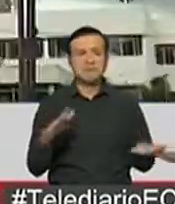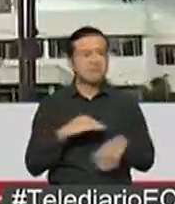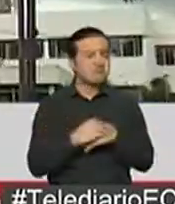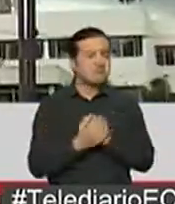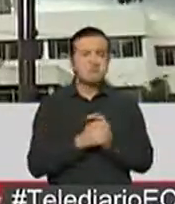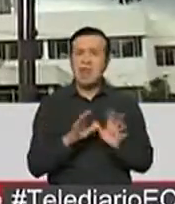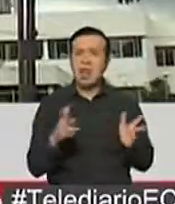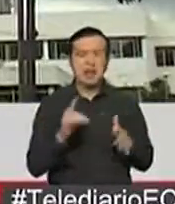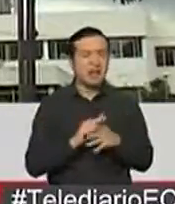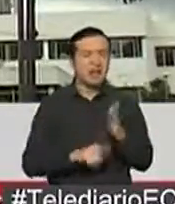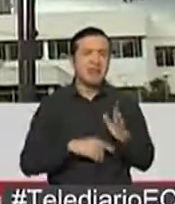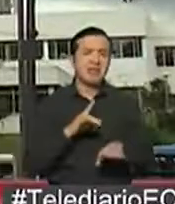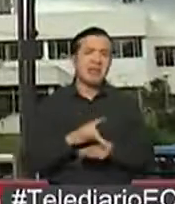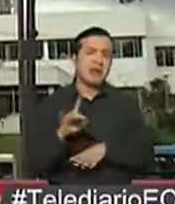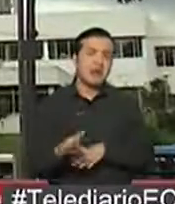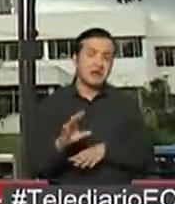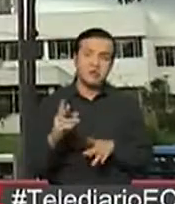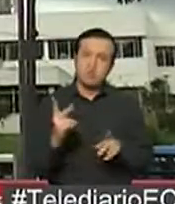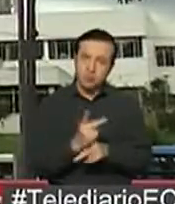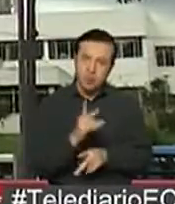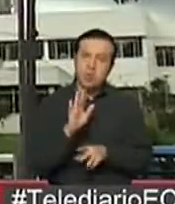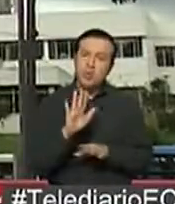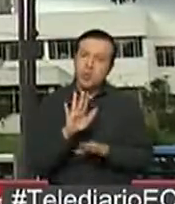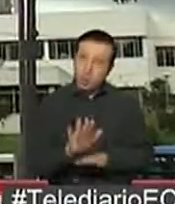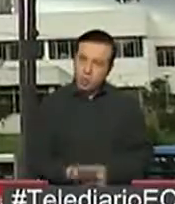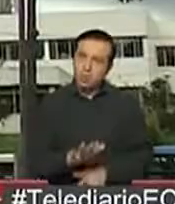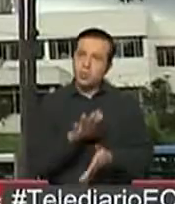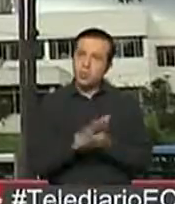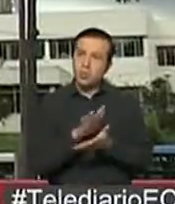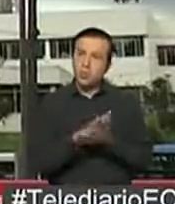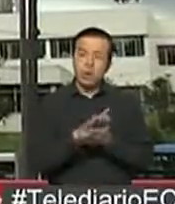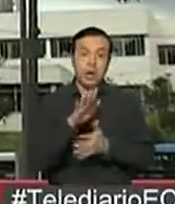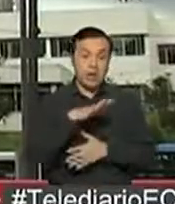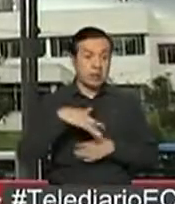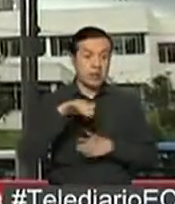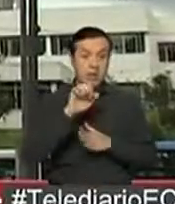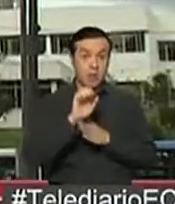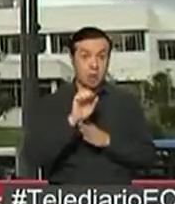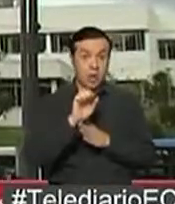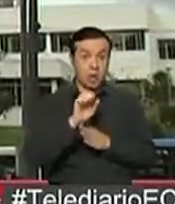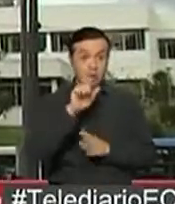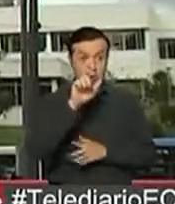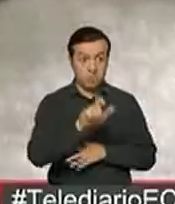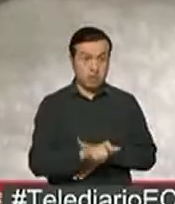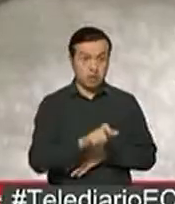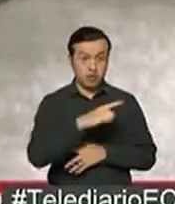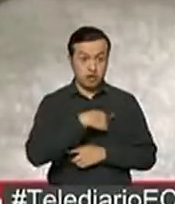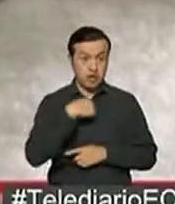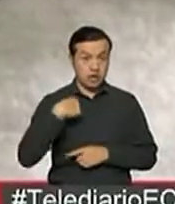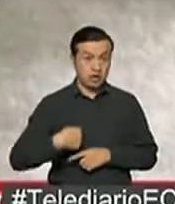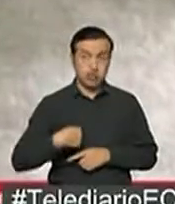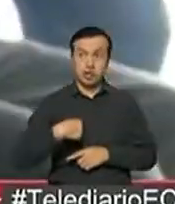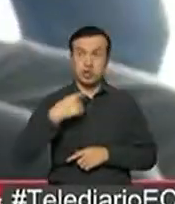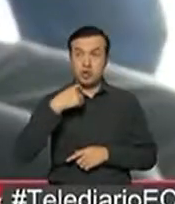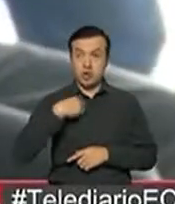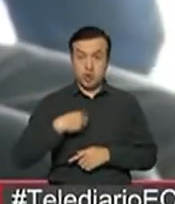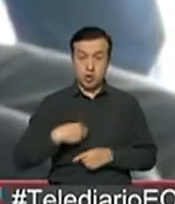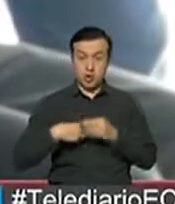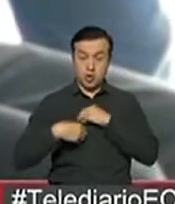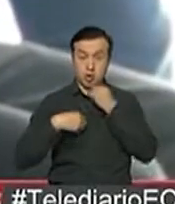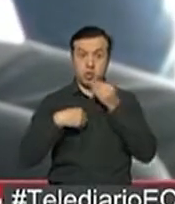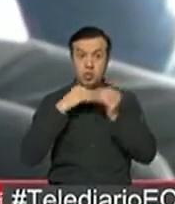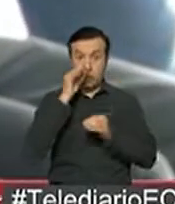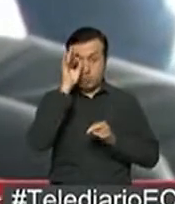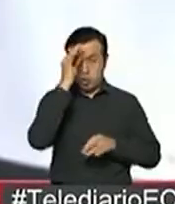además de esto lo principal es mantener la calma pues no ha sido comprobado que el paciente tratado en el hospital eugenio espejo sea portador del corona